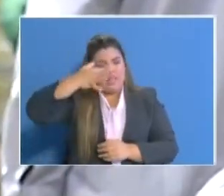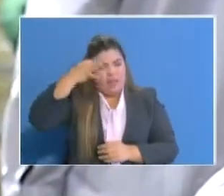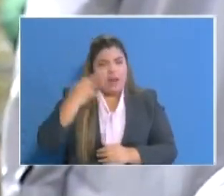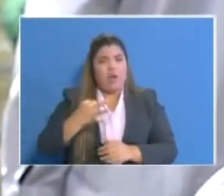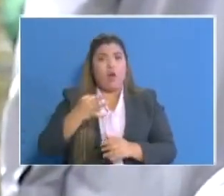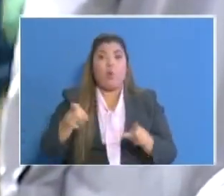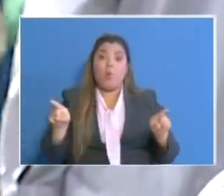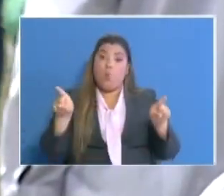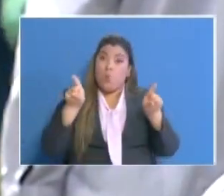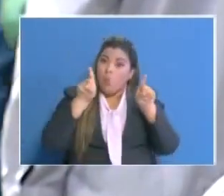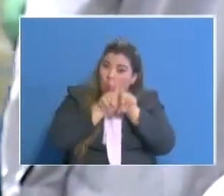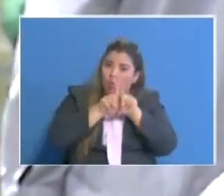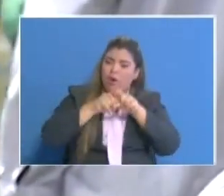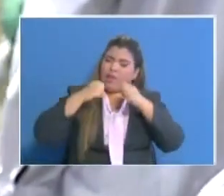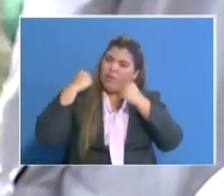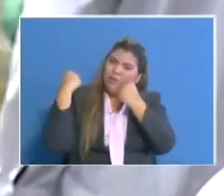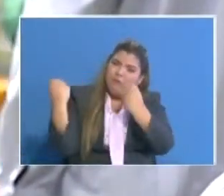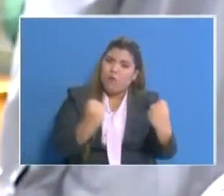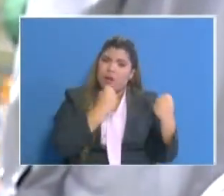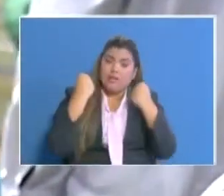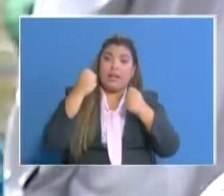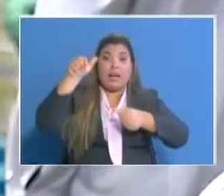que uniendo fuerza,